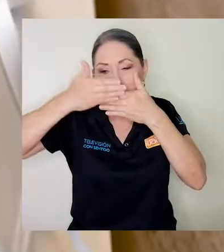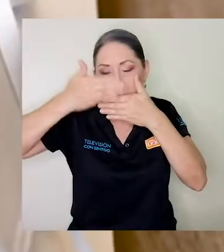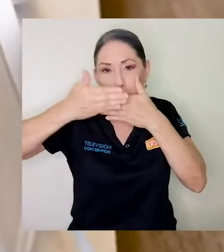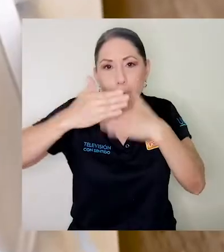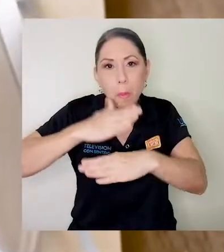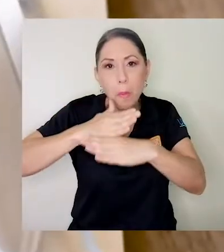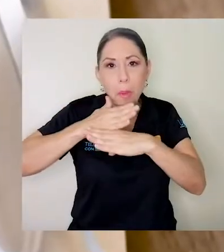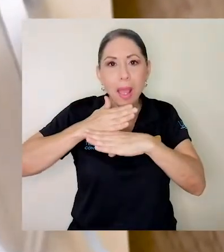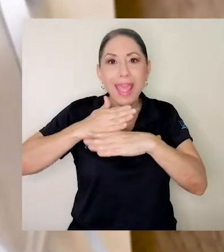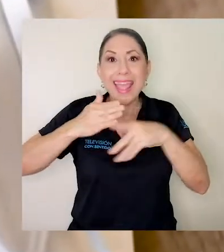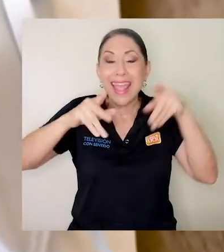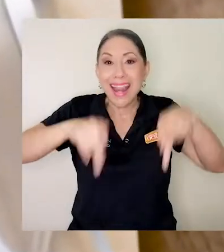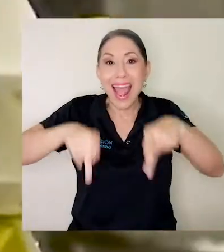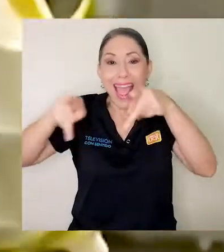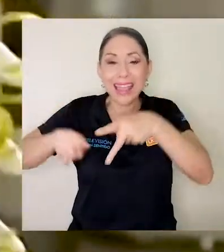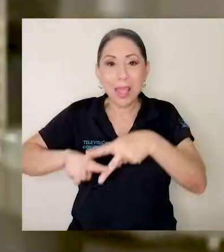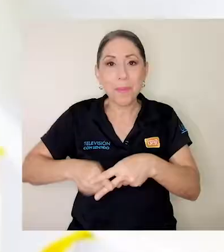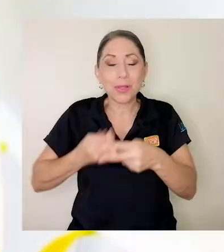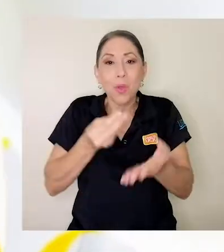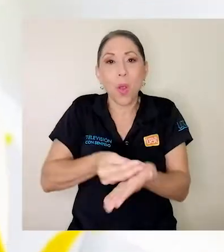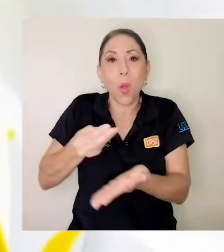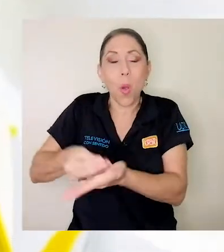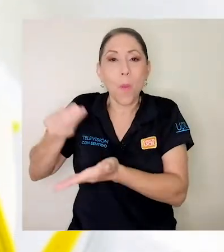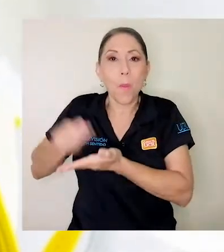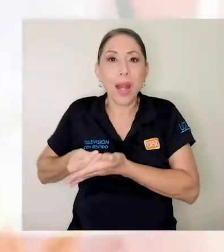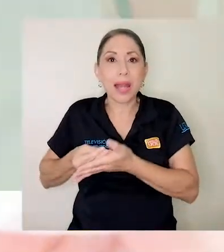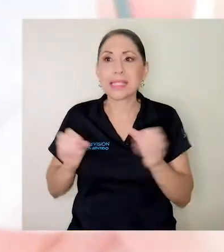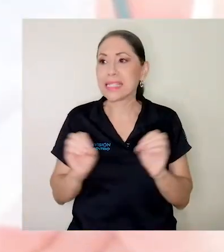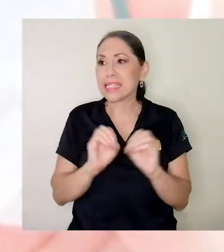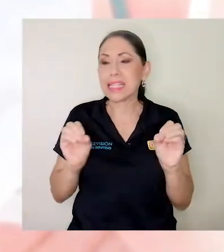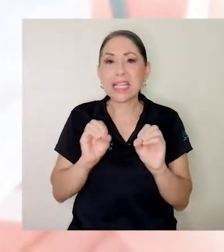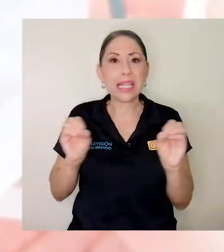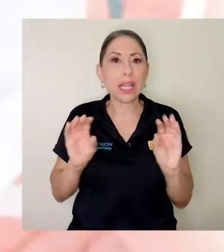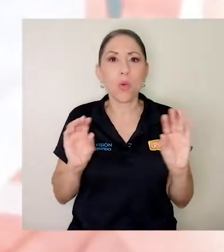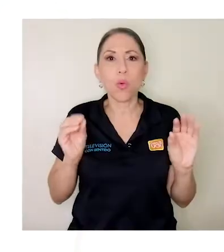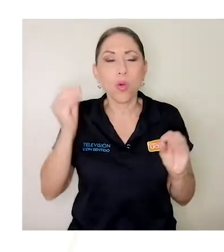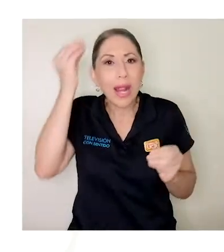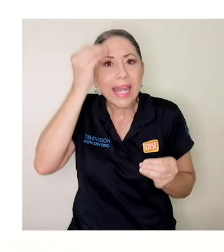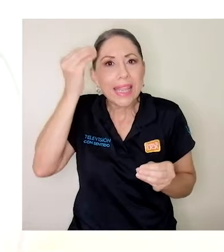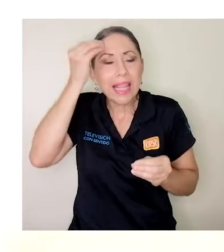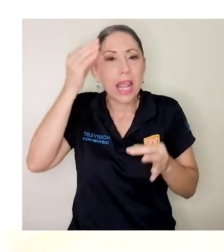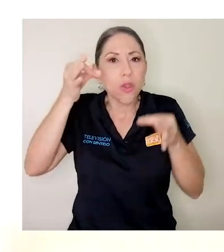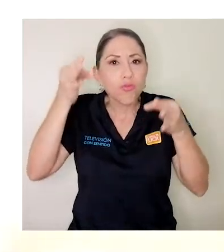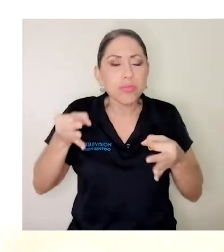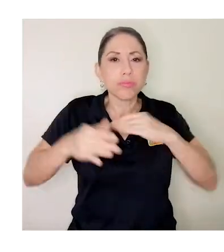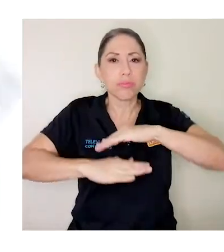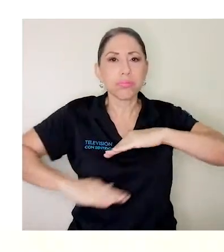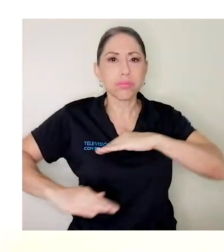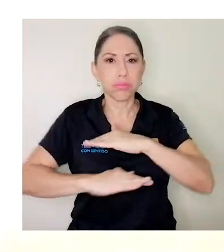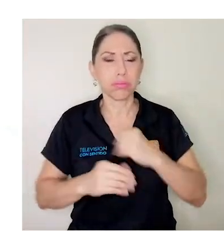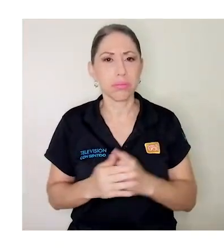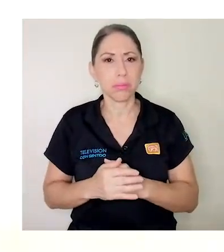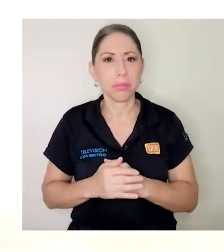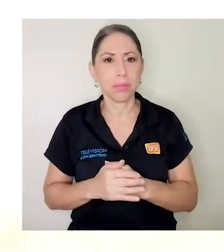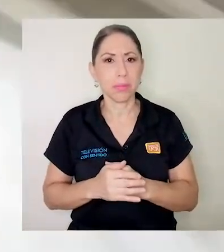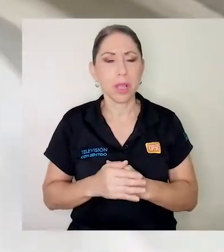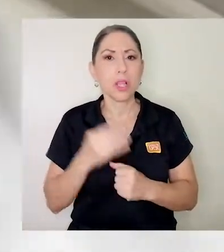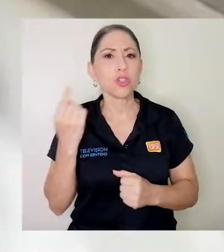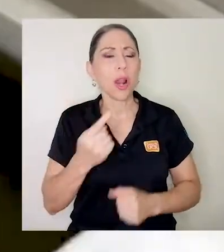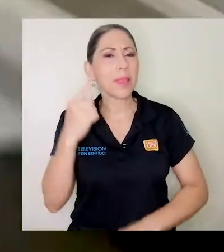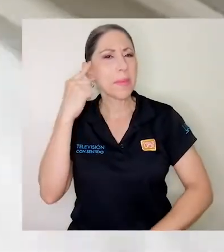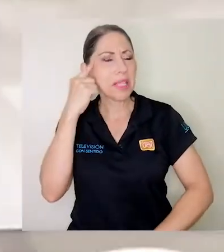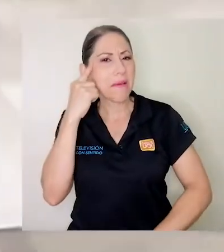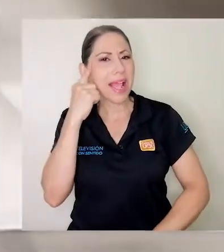capa. Y empezaron a comprar sin ningún tipo de criterio. Era, ¿qué es lo